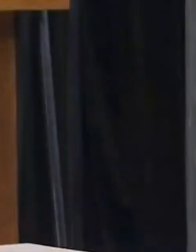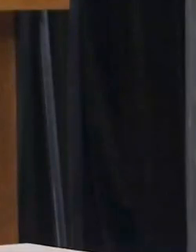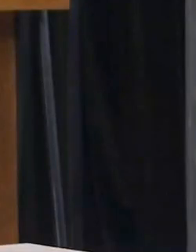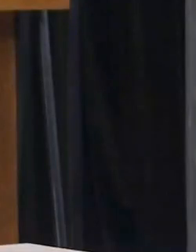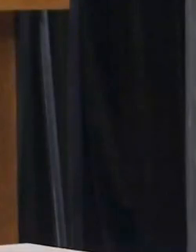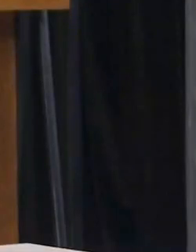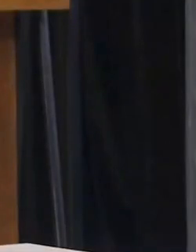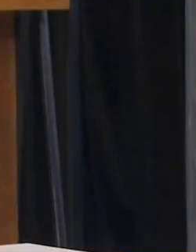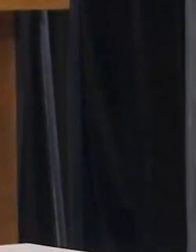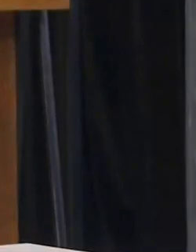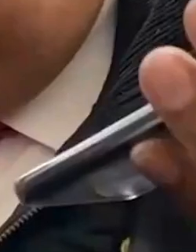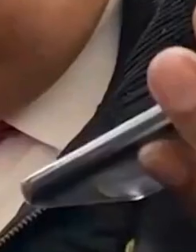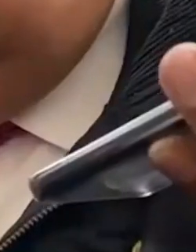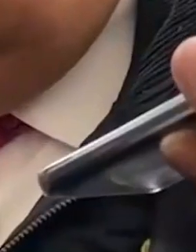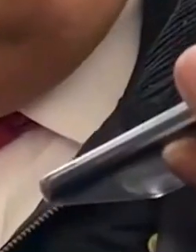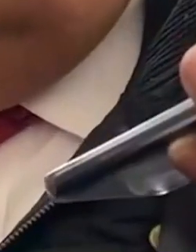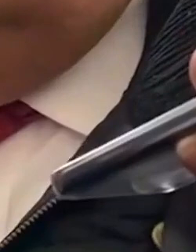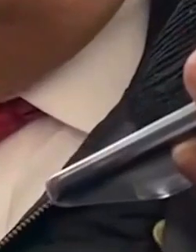Vamos a un resumen.